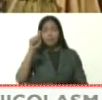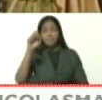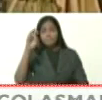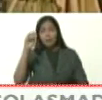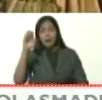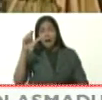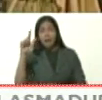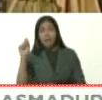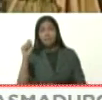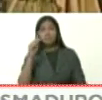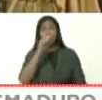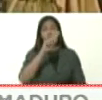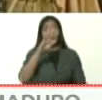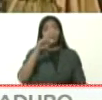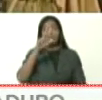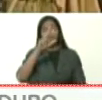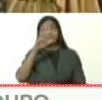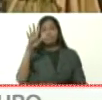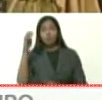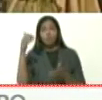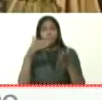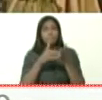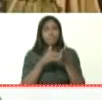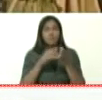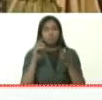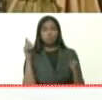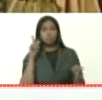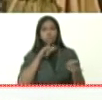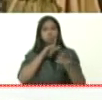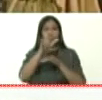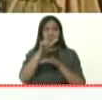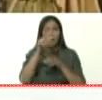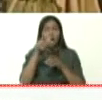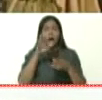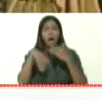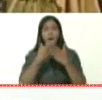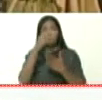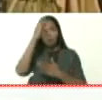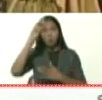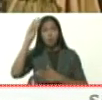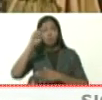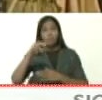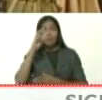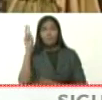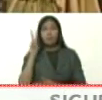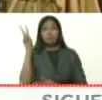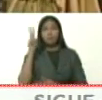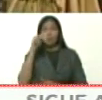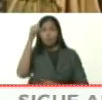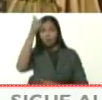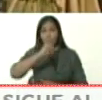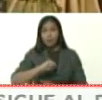136.000 compatriotas llevados de Guatemala a Cuba y a Venezuela para ser operados.